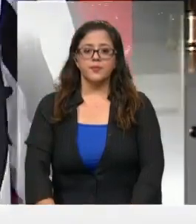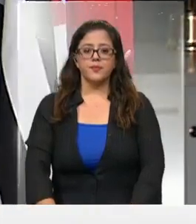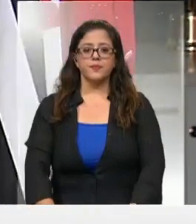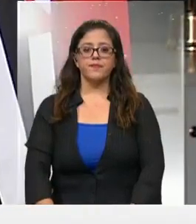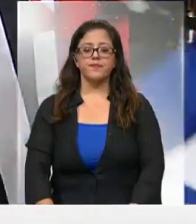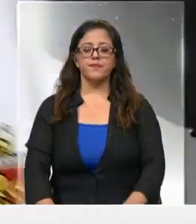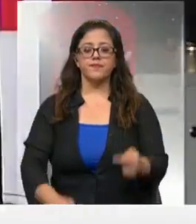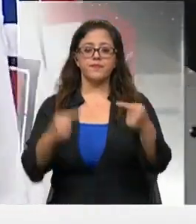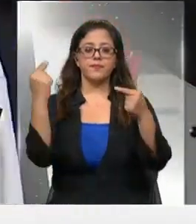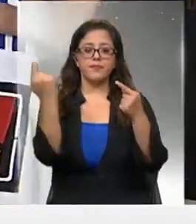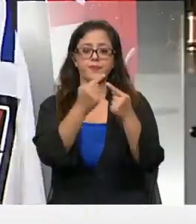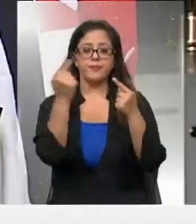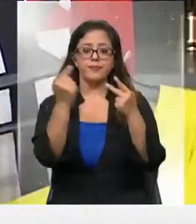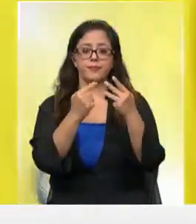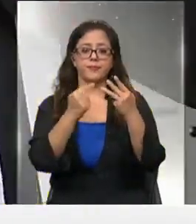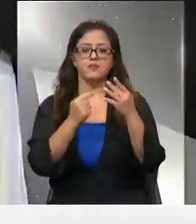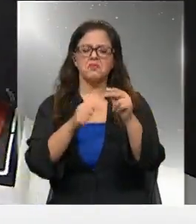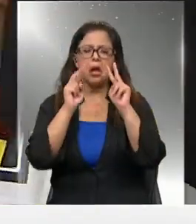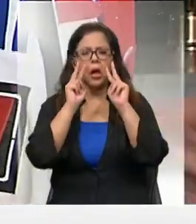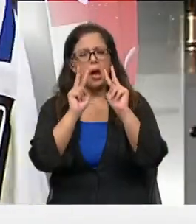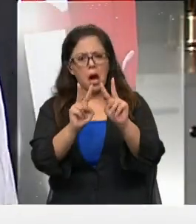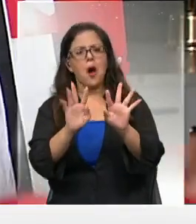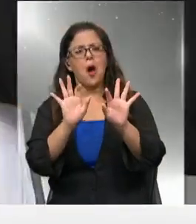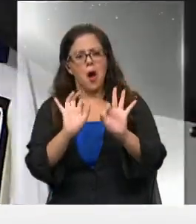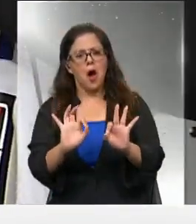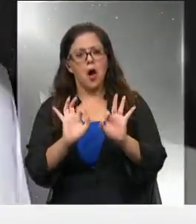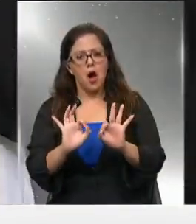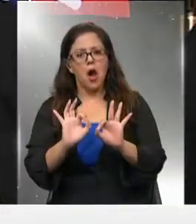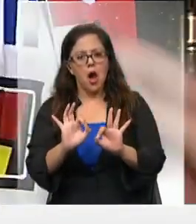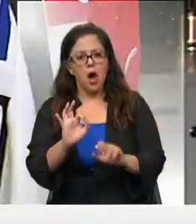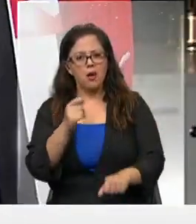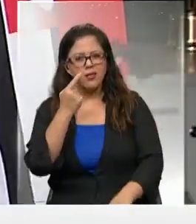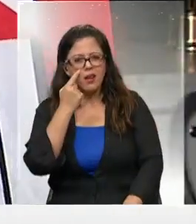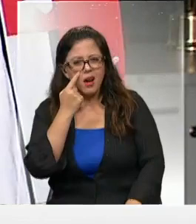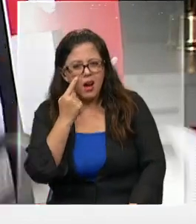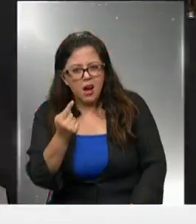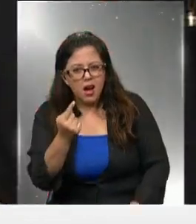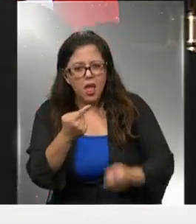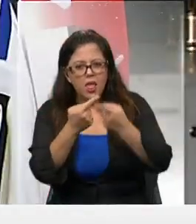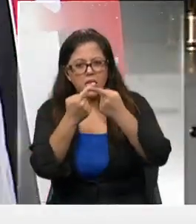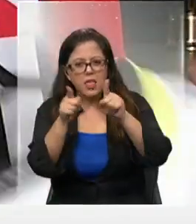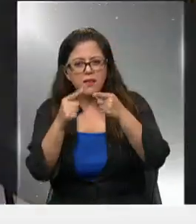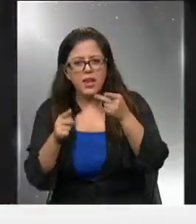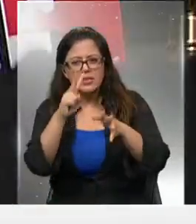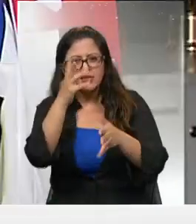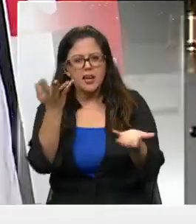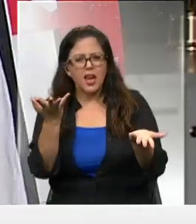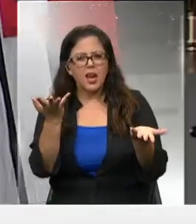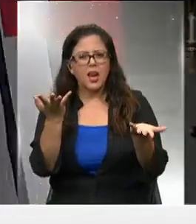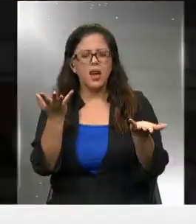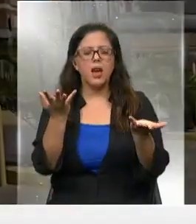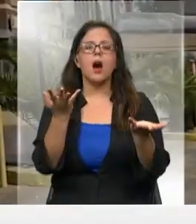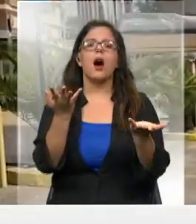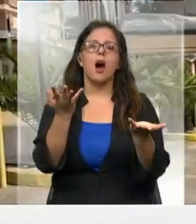tras otra, a simple vista prendas originales, pero si ponemos ojo, las diferencias parecieran salir a la